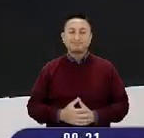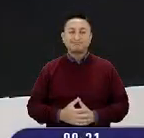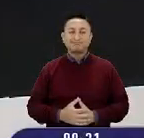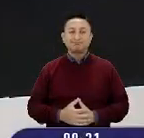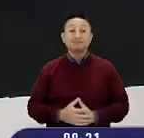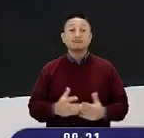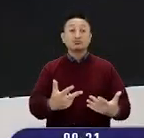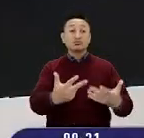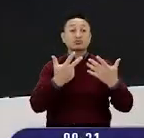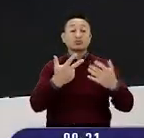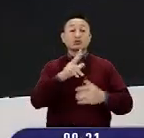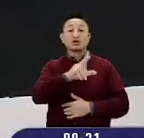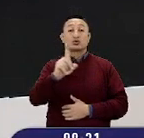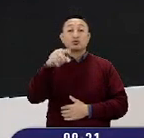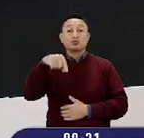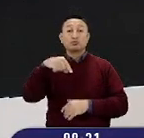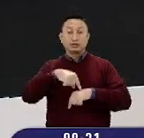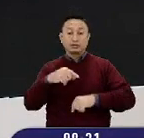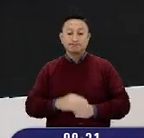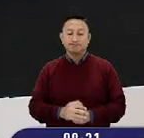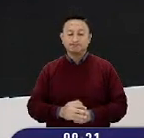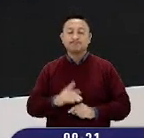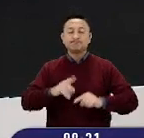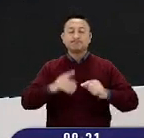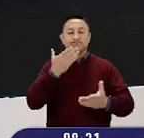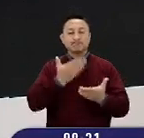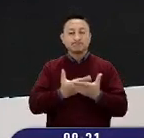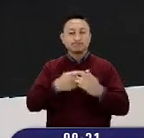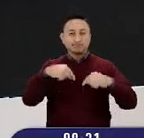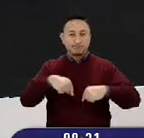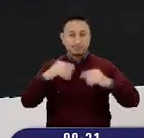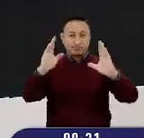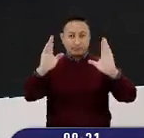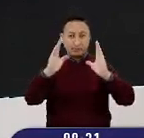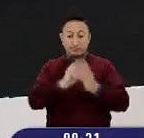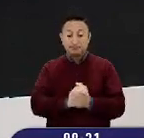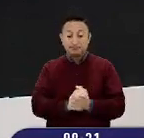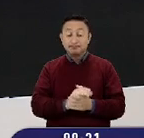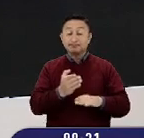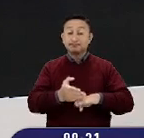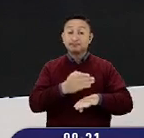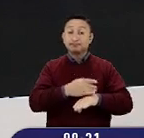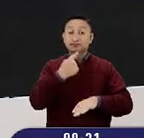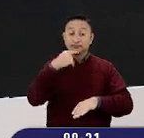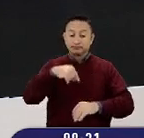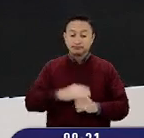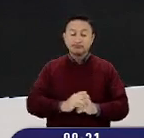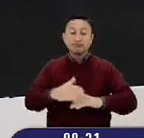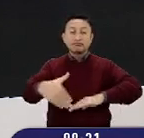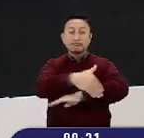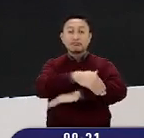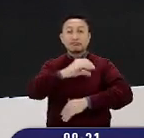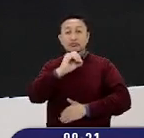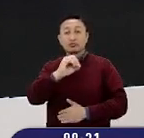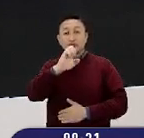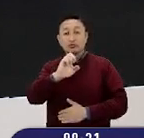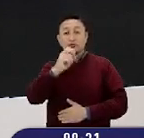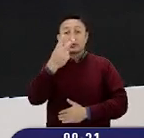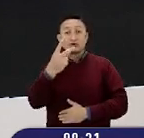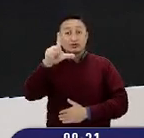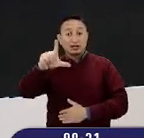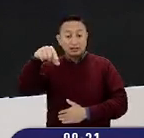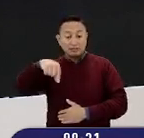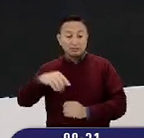Son las 8 de la mañana con 30 minutos. Amigos, gracias por continuar en nuestra sintonía. Como lo anunciamos, la calle OE2L en